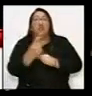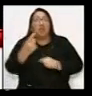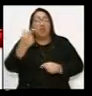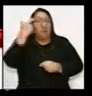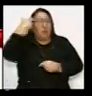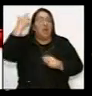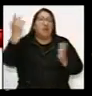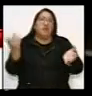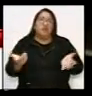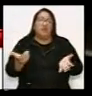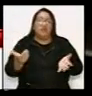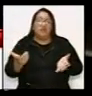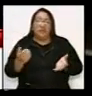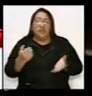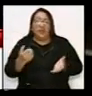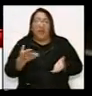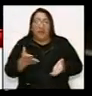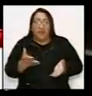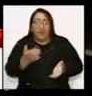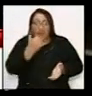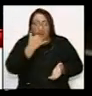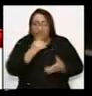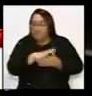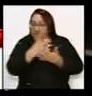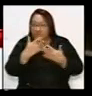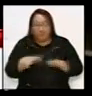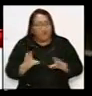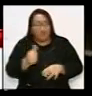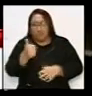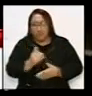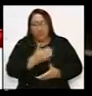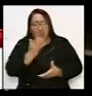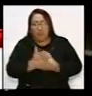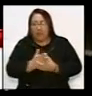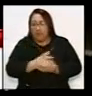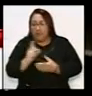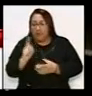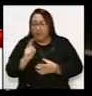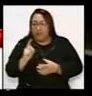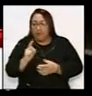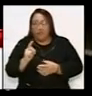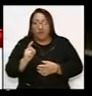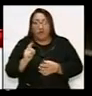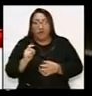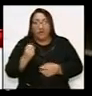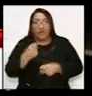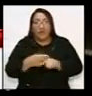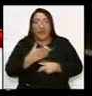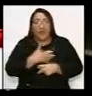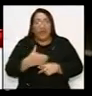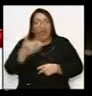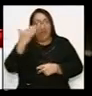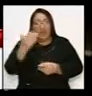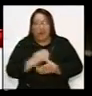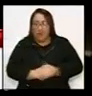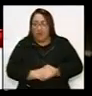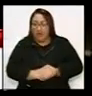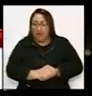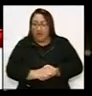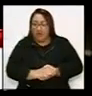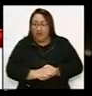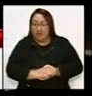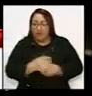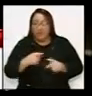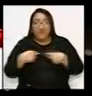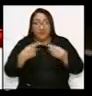se disparó. Eso hubiera sucedido en cualquier otra circunstancia si no se tratase del expresidente García, presidente. Pero como